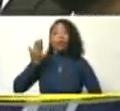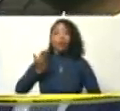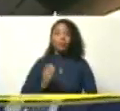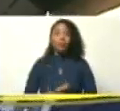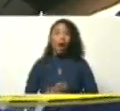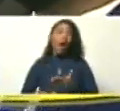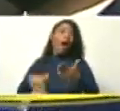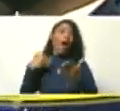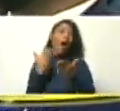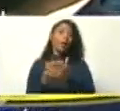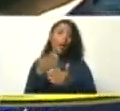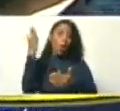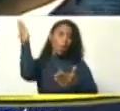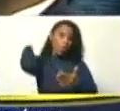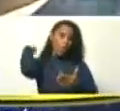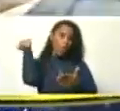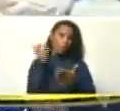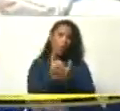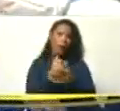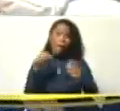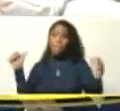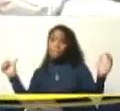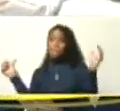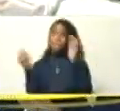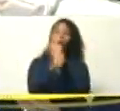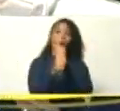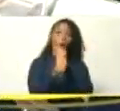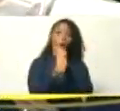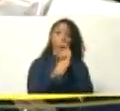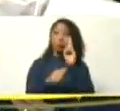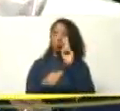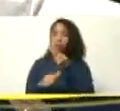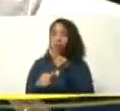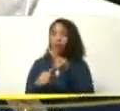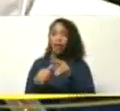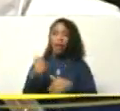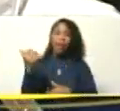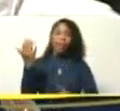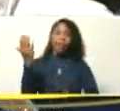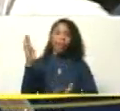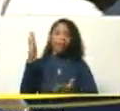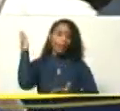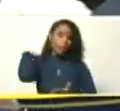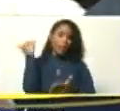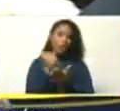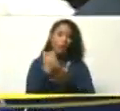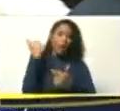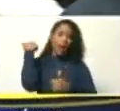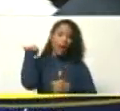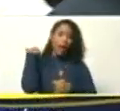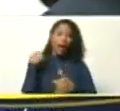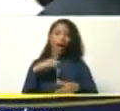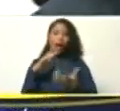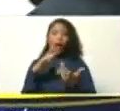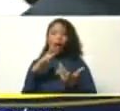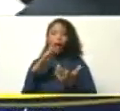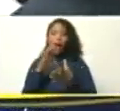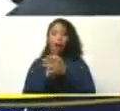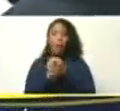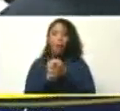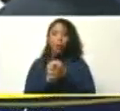hasta que lo traicionaba, hasta que descubría alguna traición a esa amistad, a esa confianza derivada de la